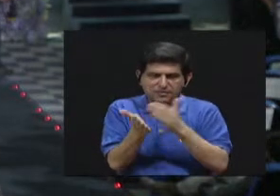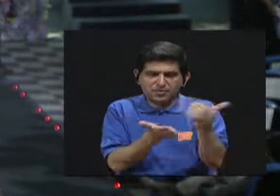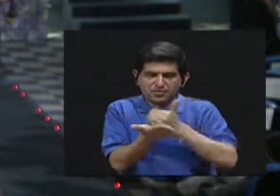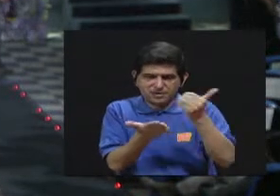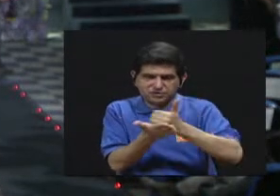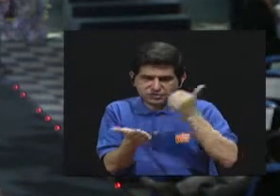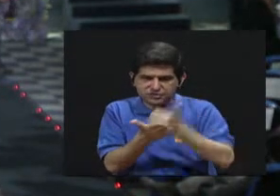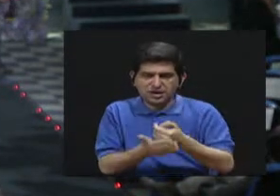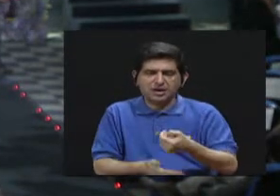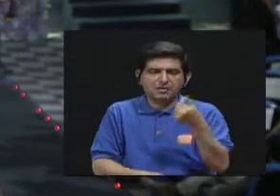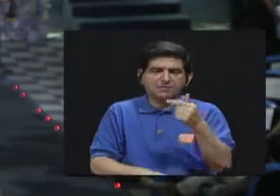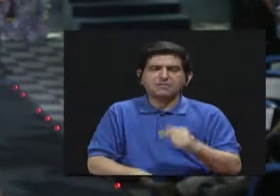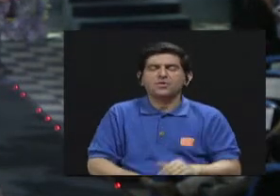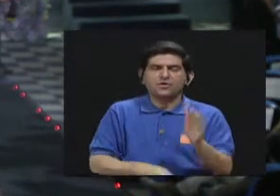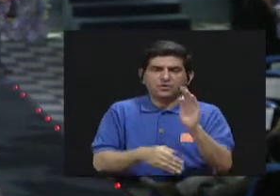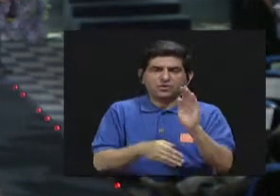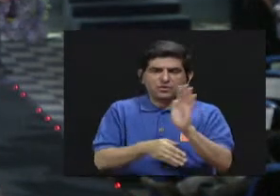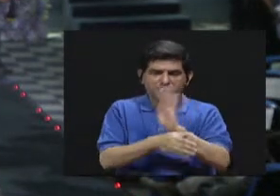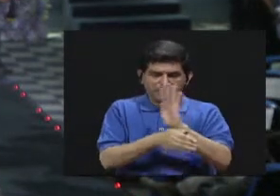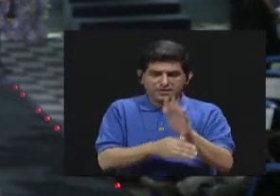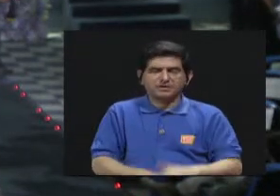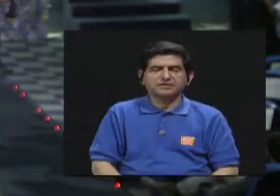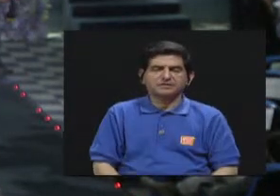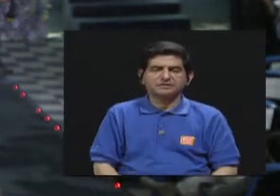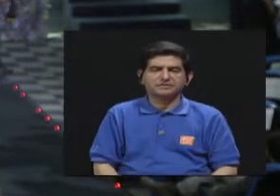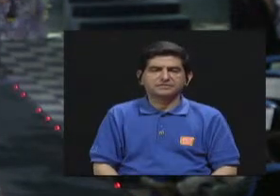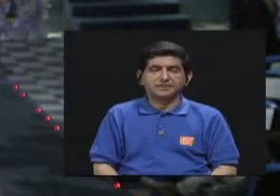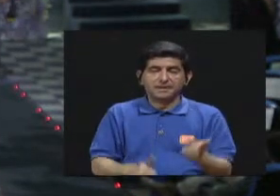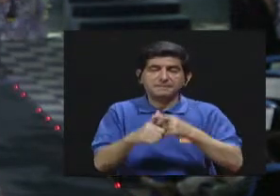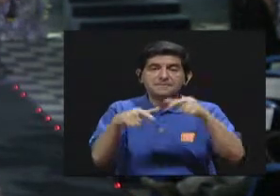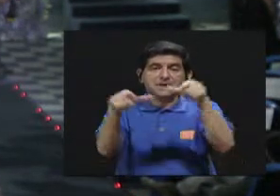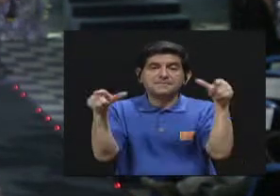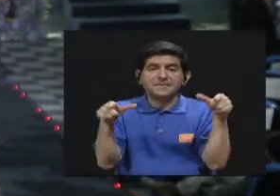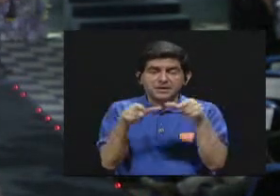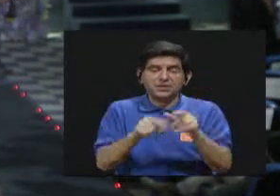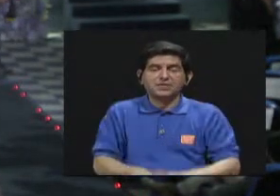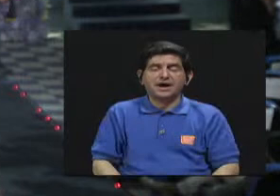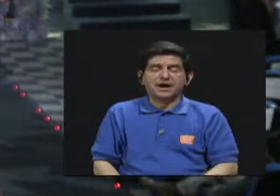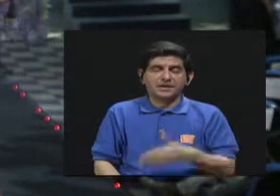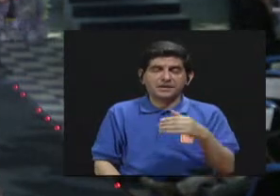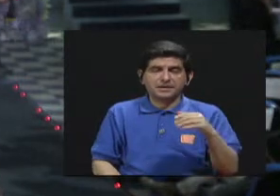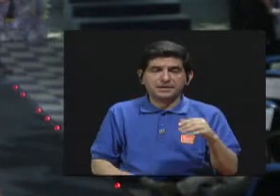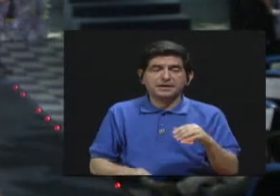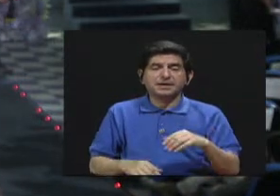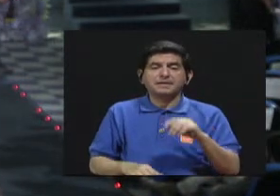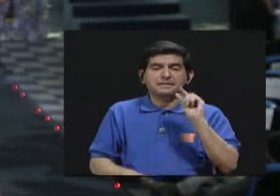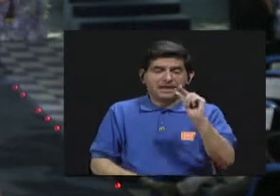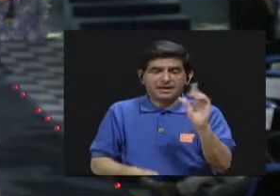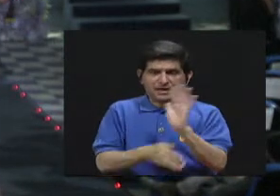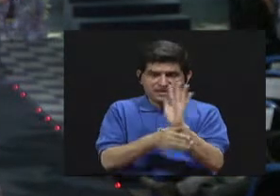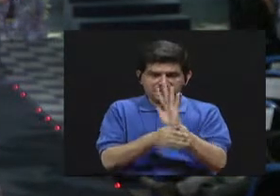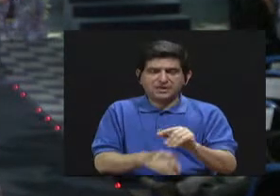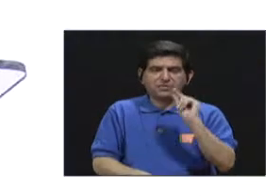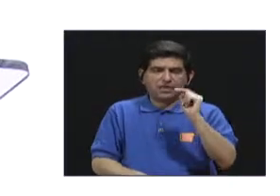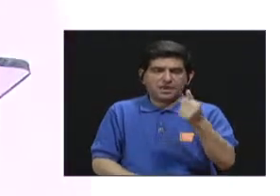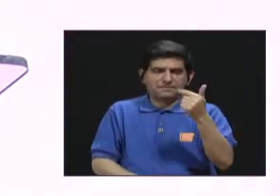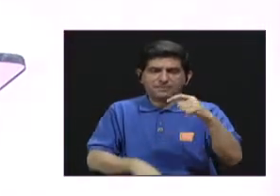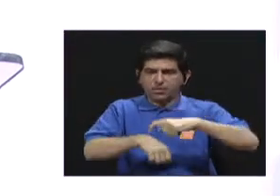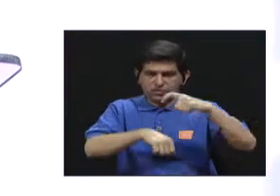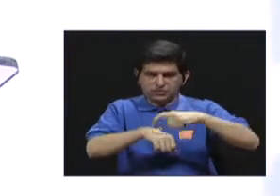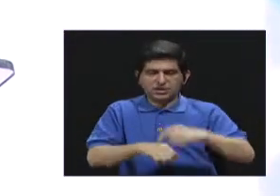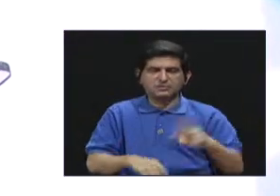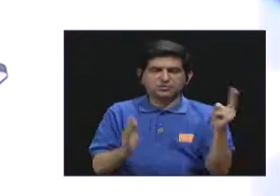de recursos, cortometraje, cortos de tiempo. Primer lugar, mejor cortometraje, cortos de tiempo,